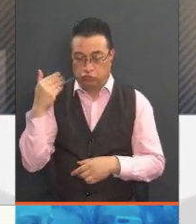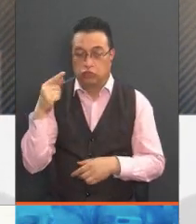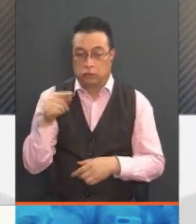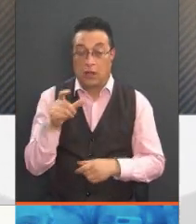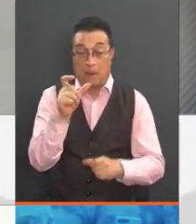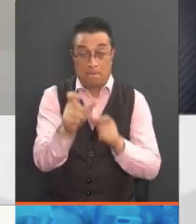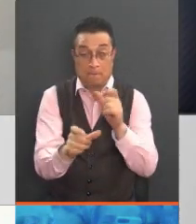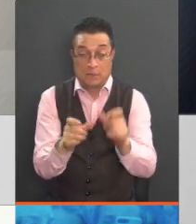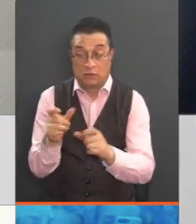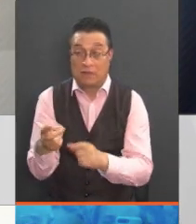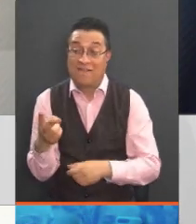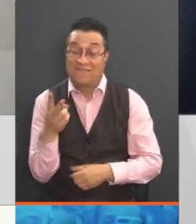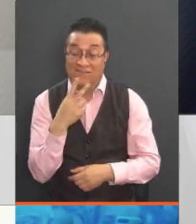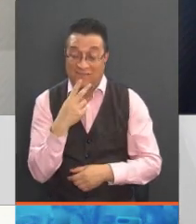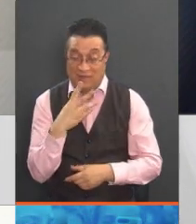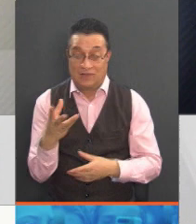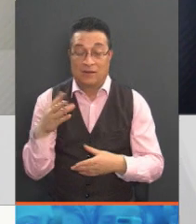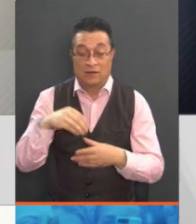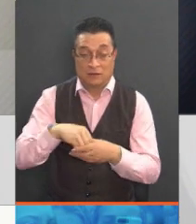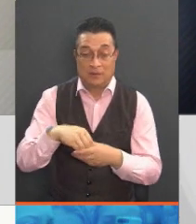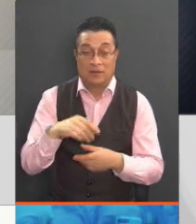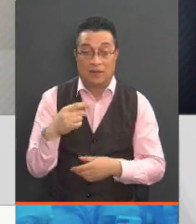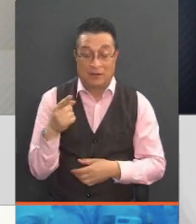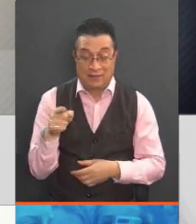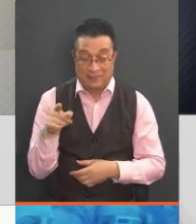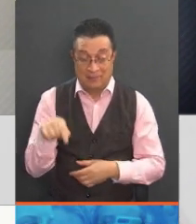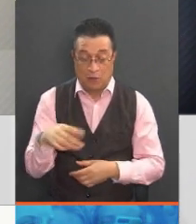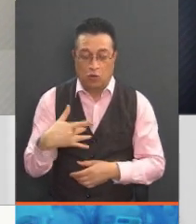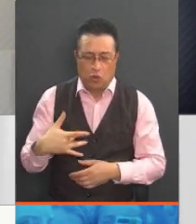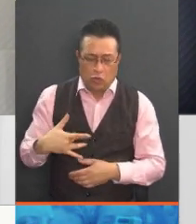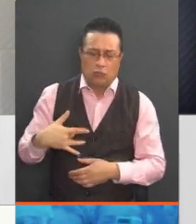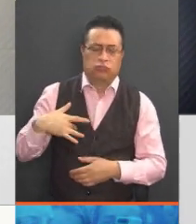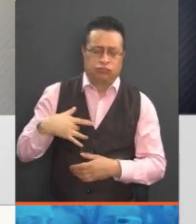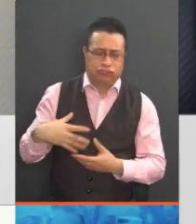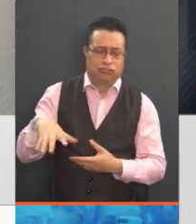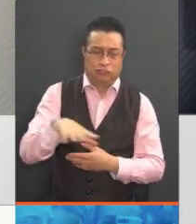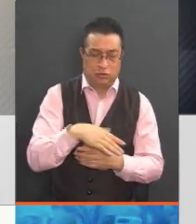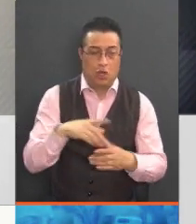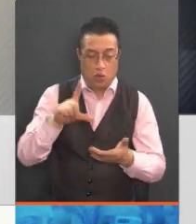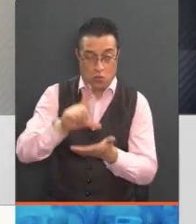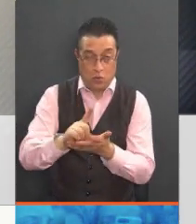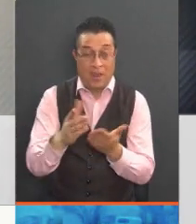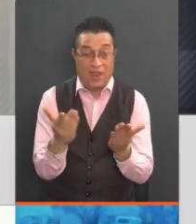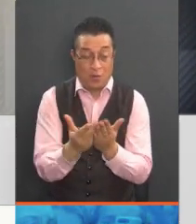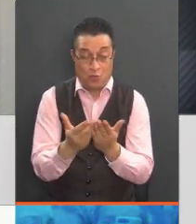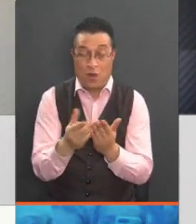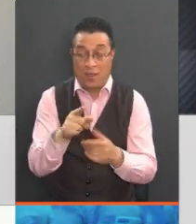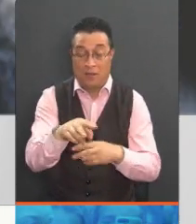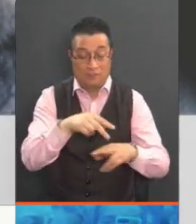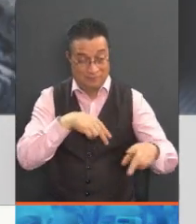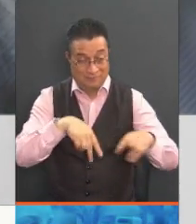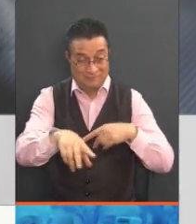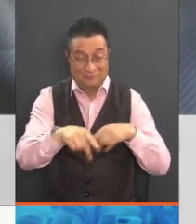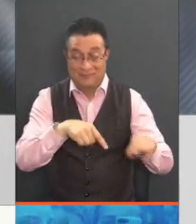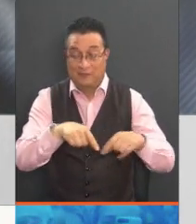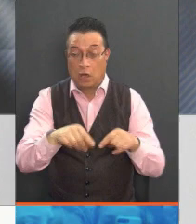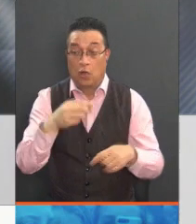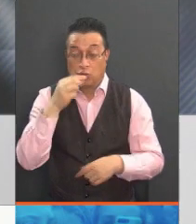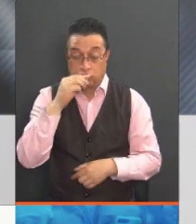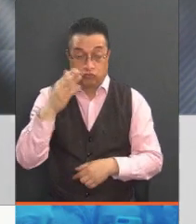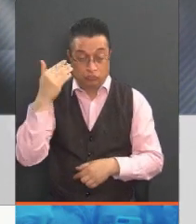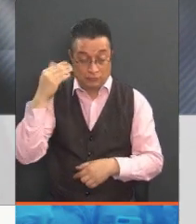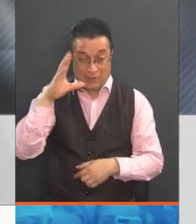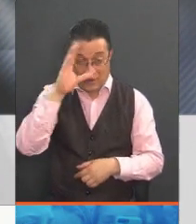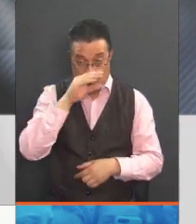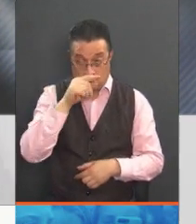habitantes, específicamente de Uvalde, han estado impactados porque en el lugar, el colegio, donde veían saliendo rutas escolares, hasta últimas horas de la noche